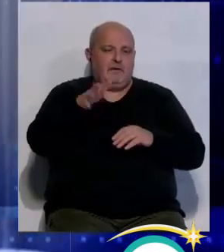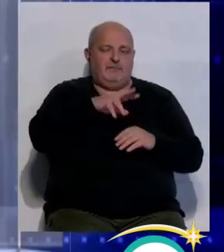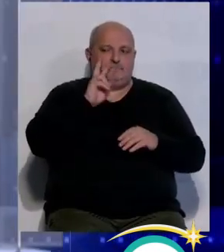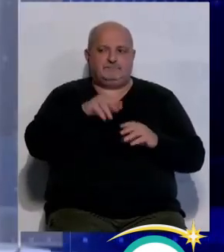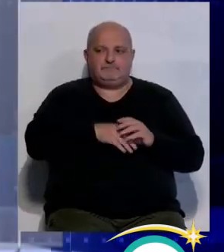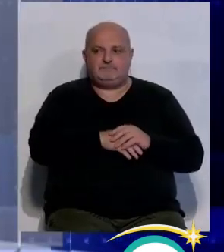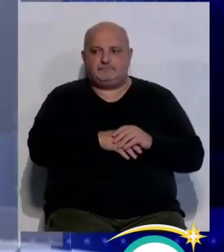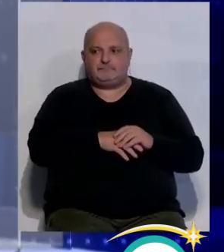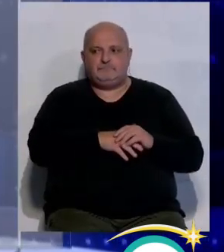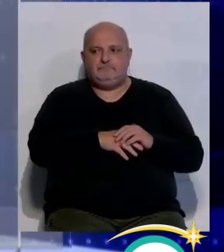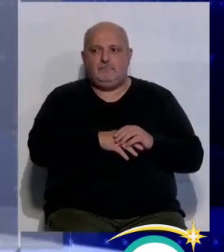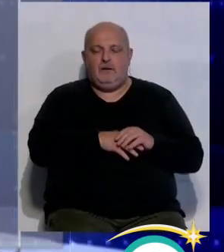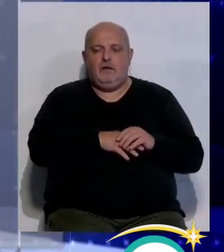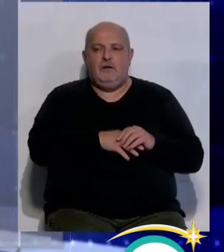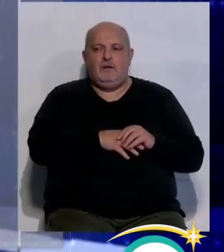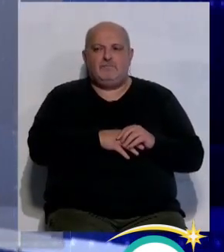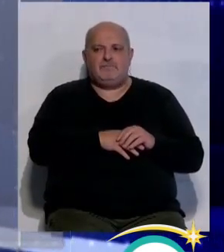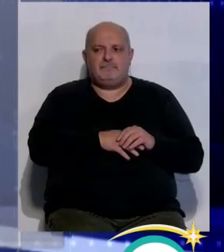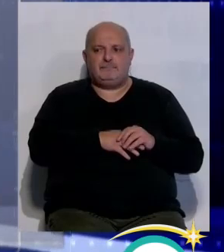de mareas.